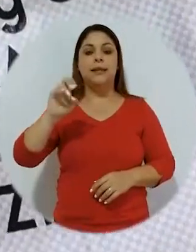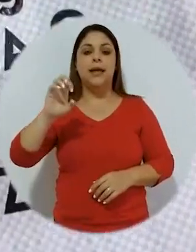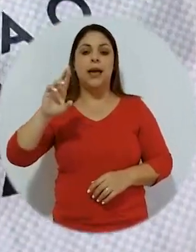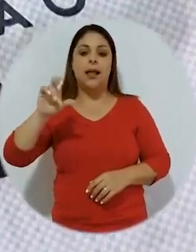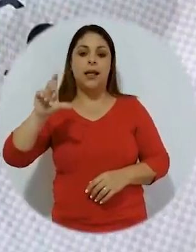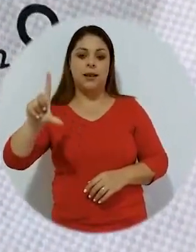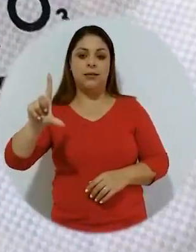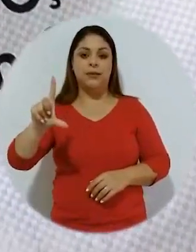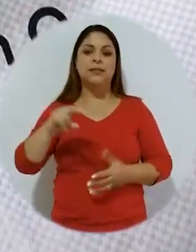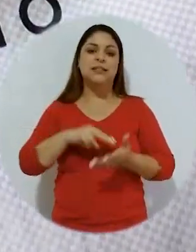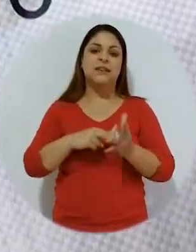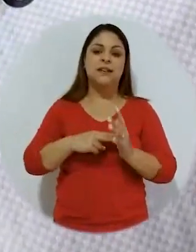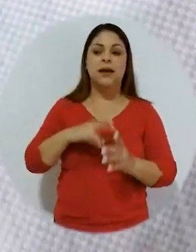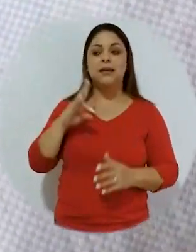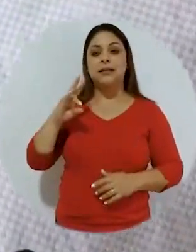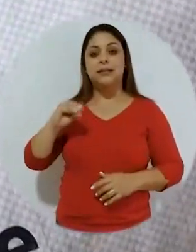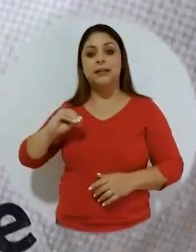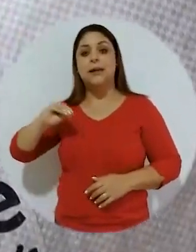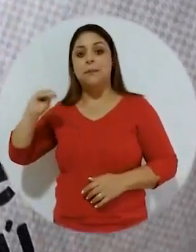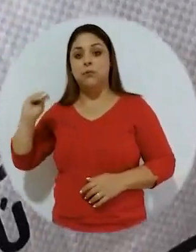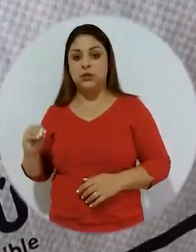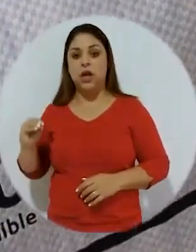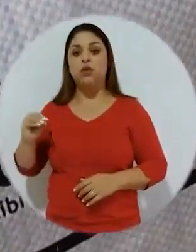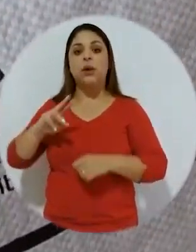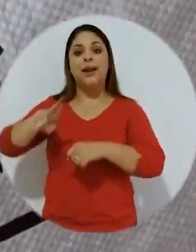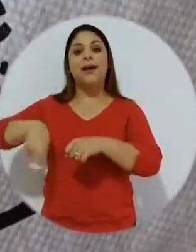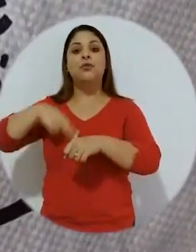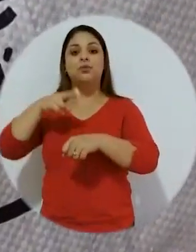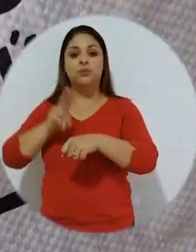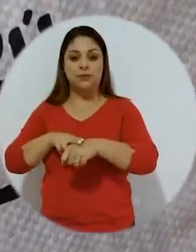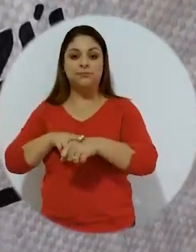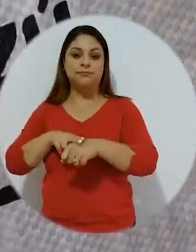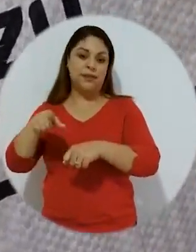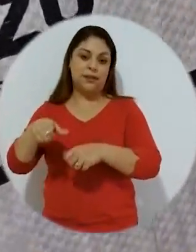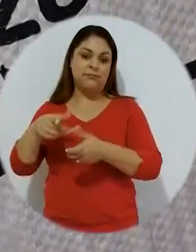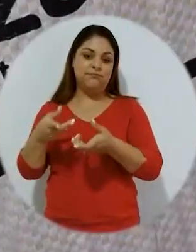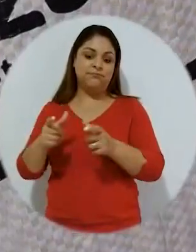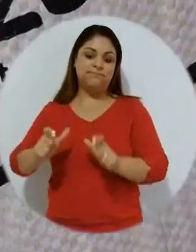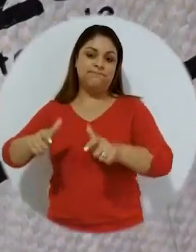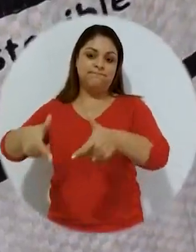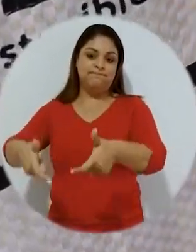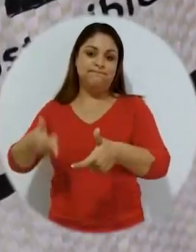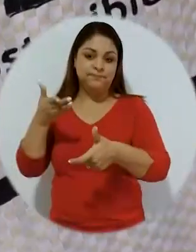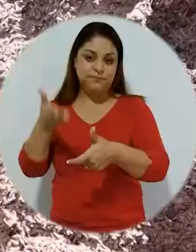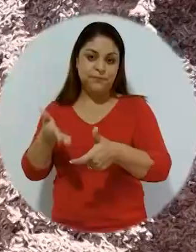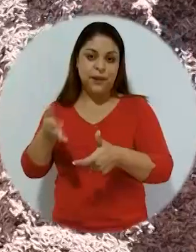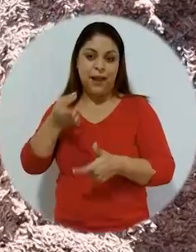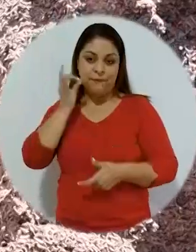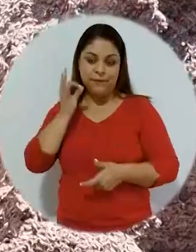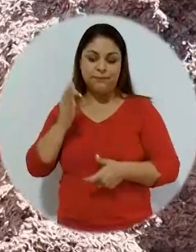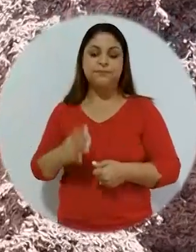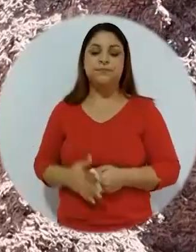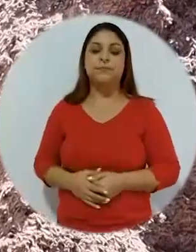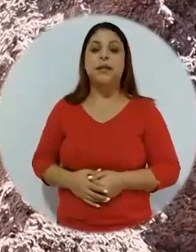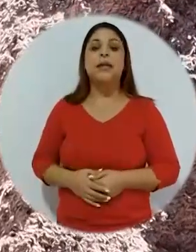fertilizante que se compone de un 70% de una matriz orgánica, que en este caso sería nuestra pulpa de café, y